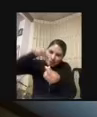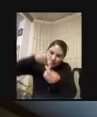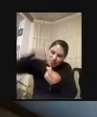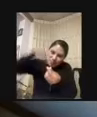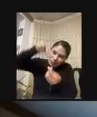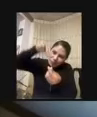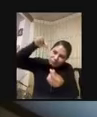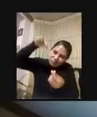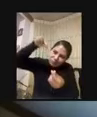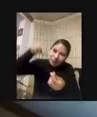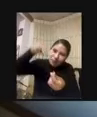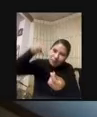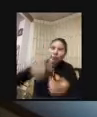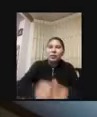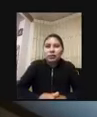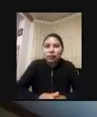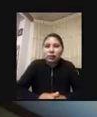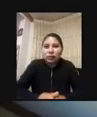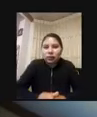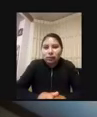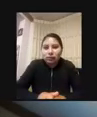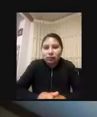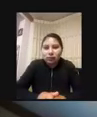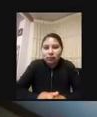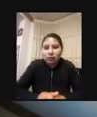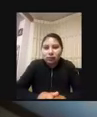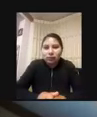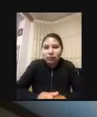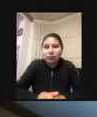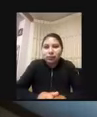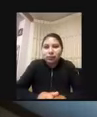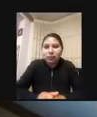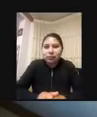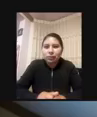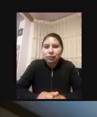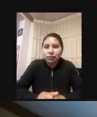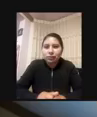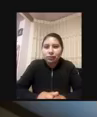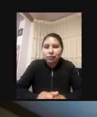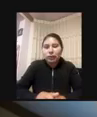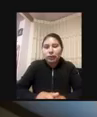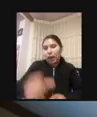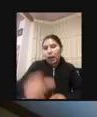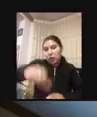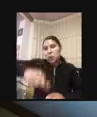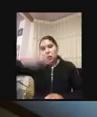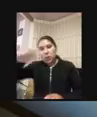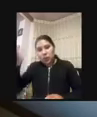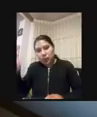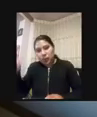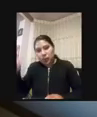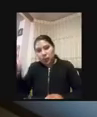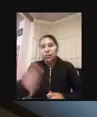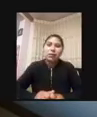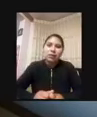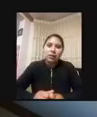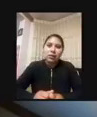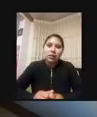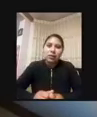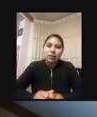colocando las gomitas, ¿verdad? Entonces, hay otro que se encarga de decorarlo